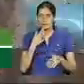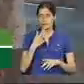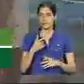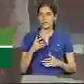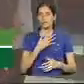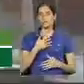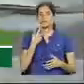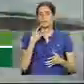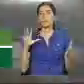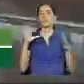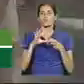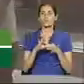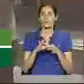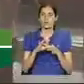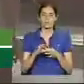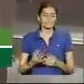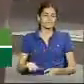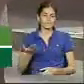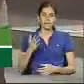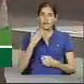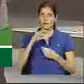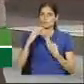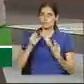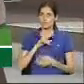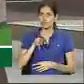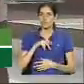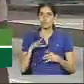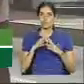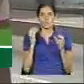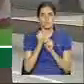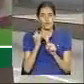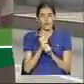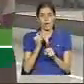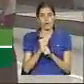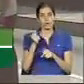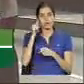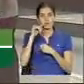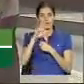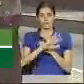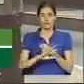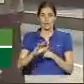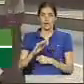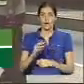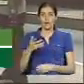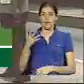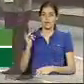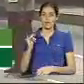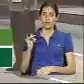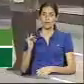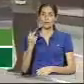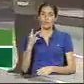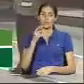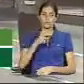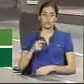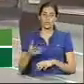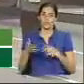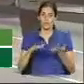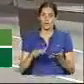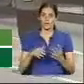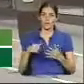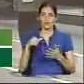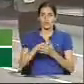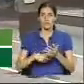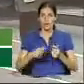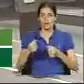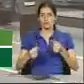la unidad que nos caracterizó pues durante todo este operativo. Apenas tuvimos 2 fallecidos con accidentes de